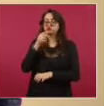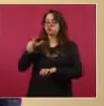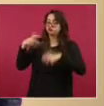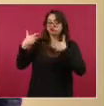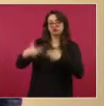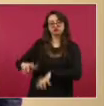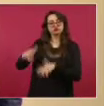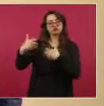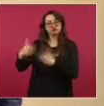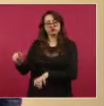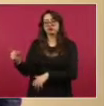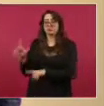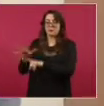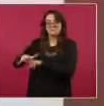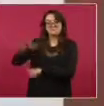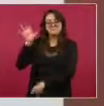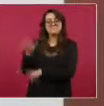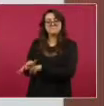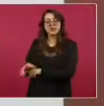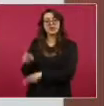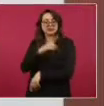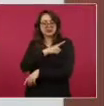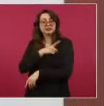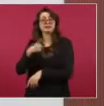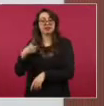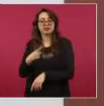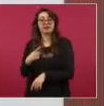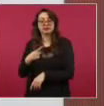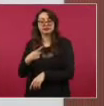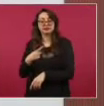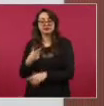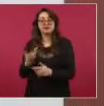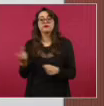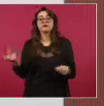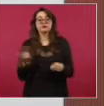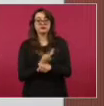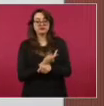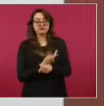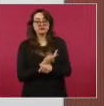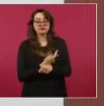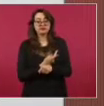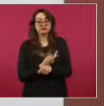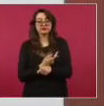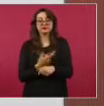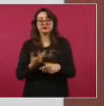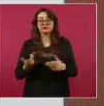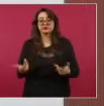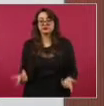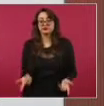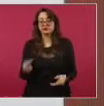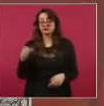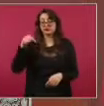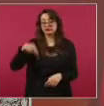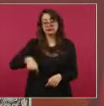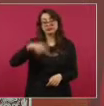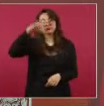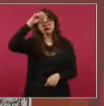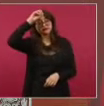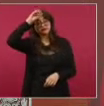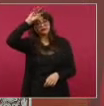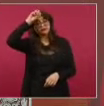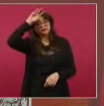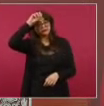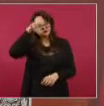usted. Pero casi al mismo tiempo, cuando una manifestación de mineros pasa por un depósito de madera de